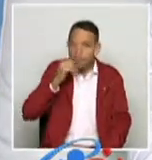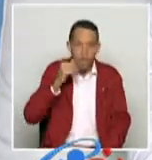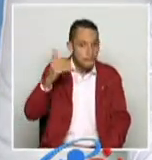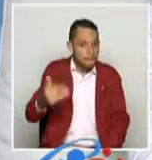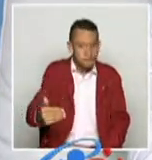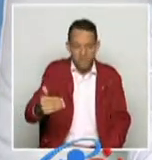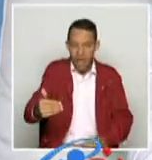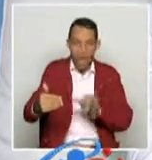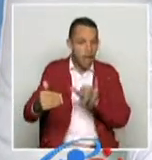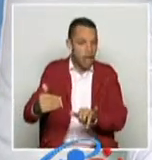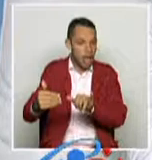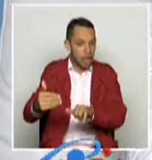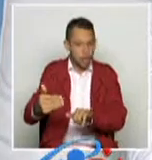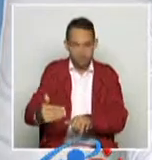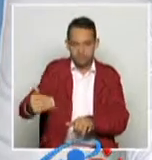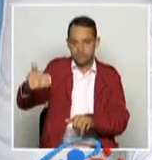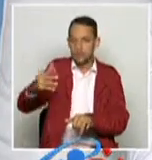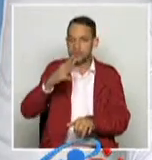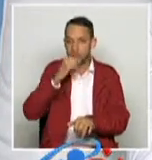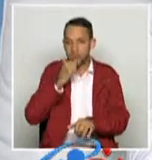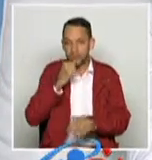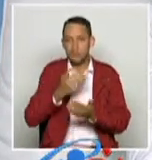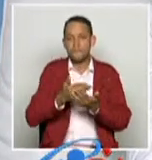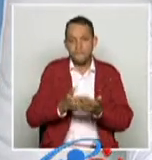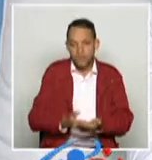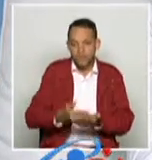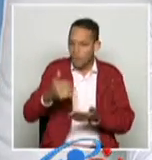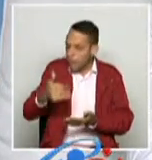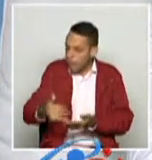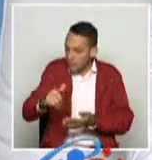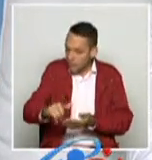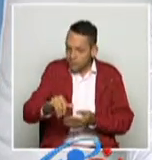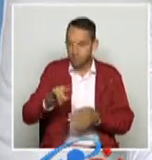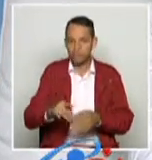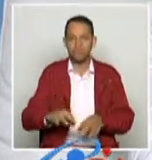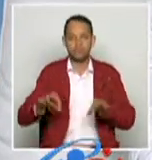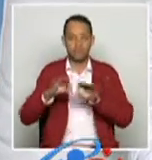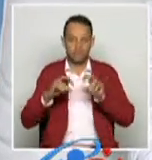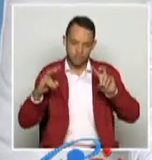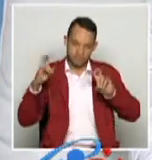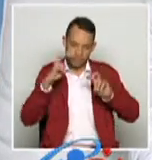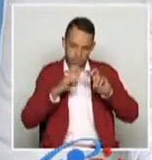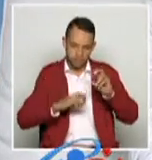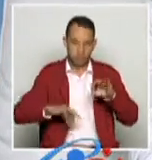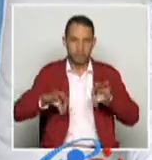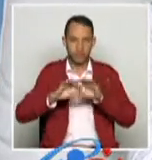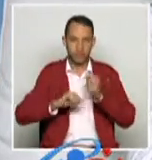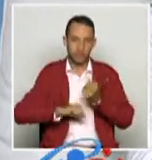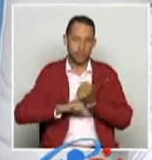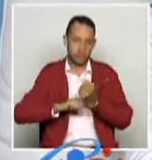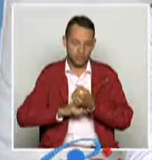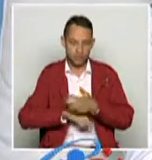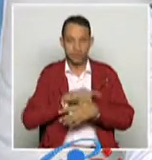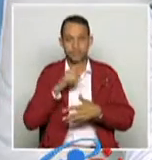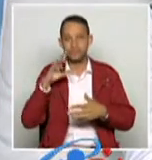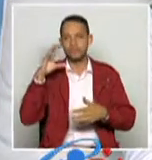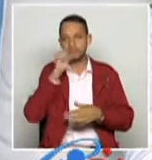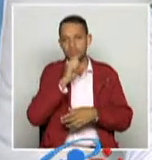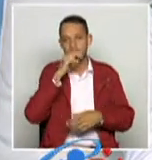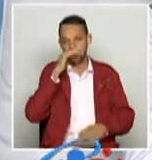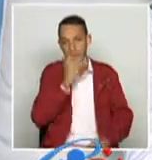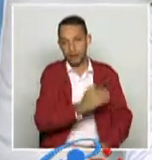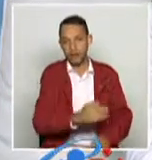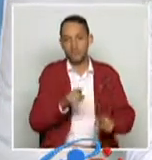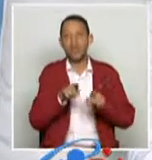de tener una buena alimentación, y en el examen físico la presencia de soplo. Y es muy importante tener en cuenta los niños que